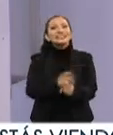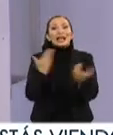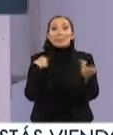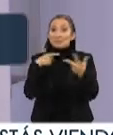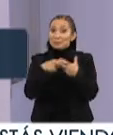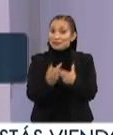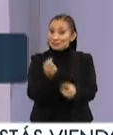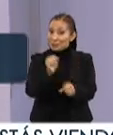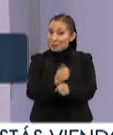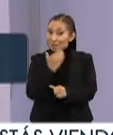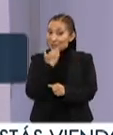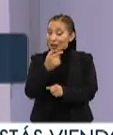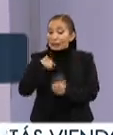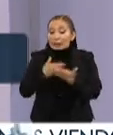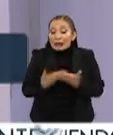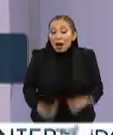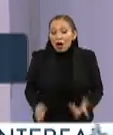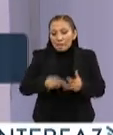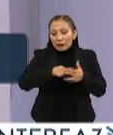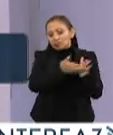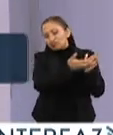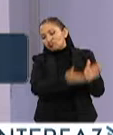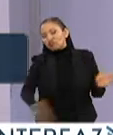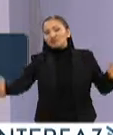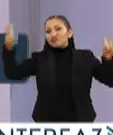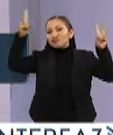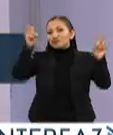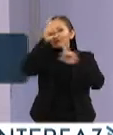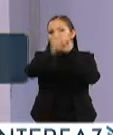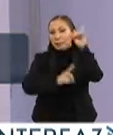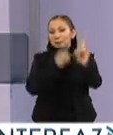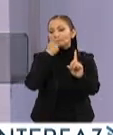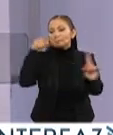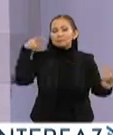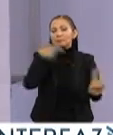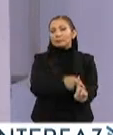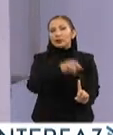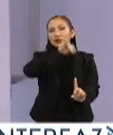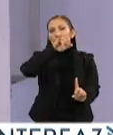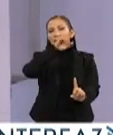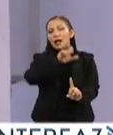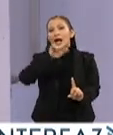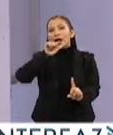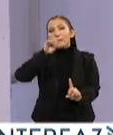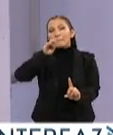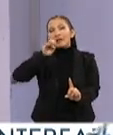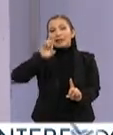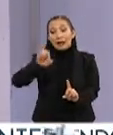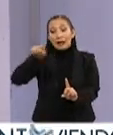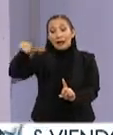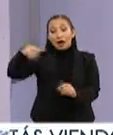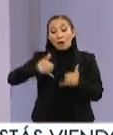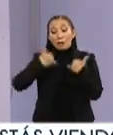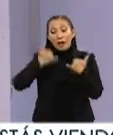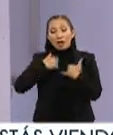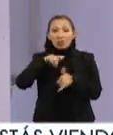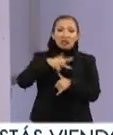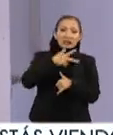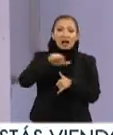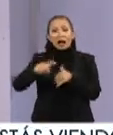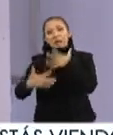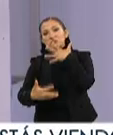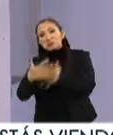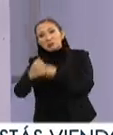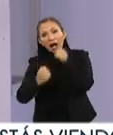buen inicio de semana y de esta forma arrancamos la sección deportiva hablando del Junior NBA. Los jóvenes entre 13 y